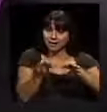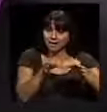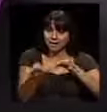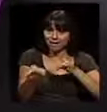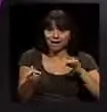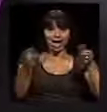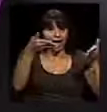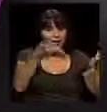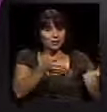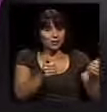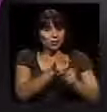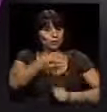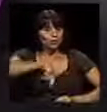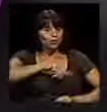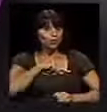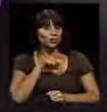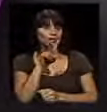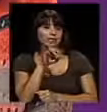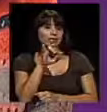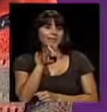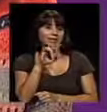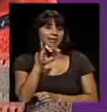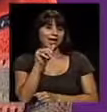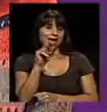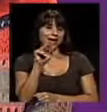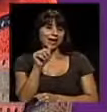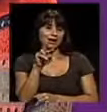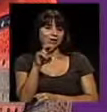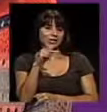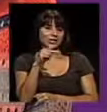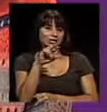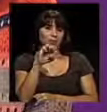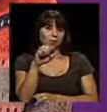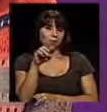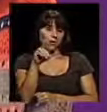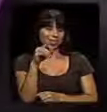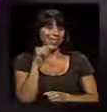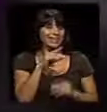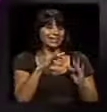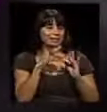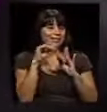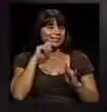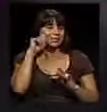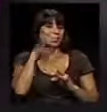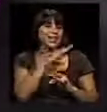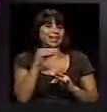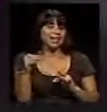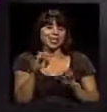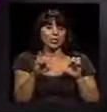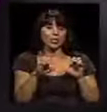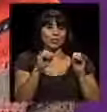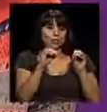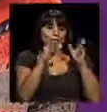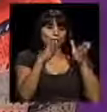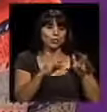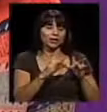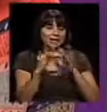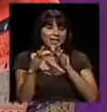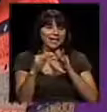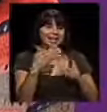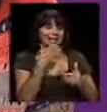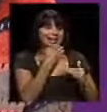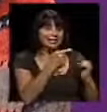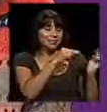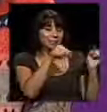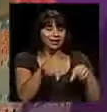aquí con nosotros Viviana Richmond. Ella es sexóloga y educadora especial. Muchas gracias, Viviana, por estar con nosotros. Con gusto, gracias a ustedes por la